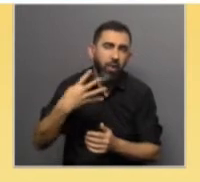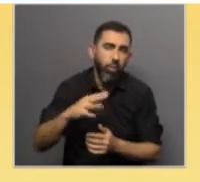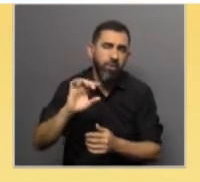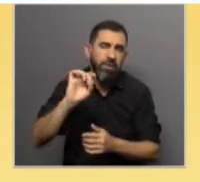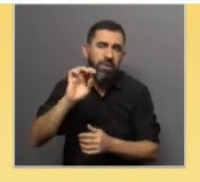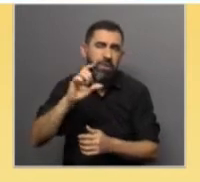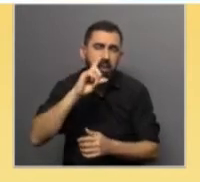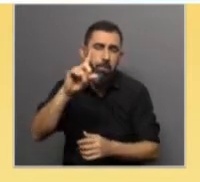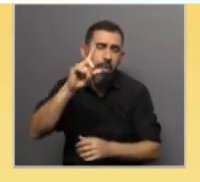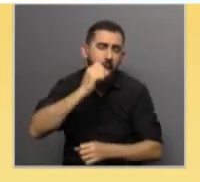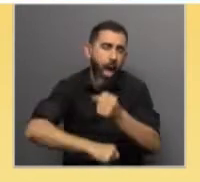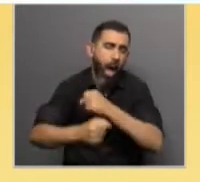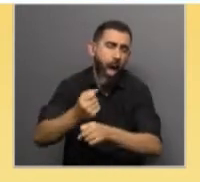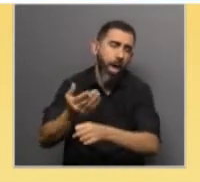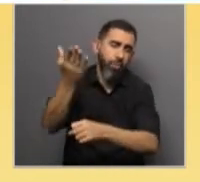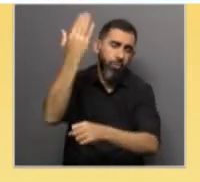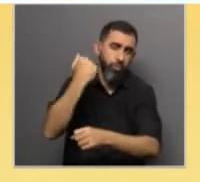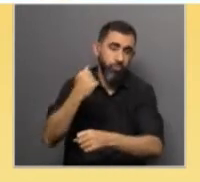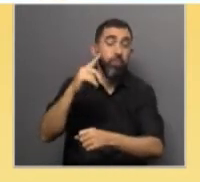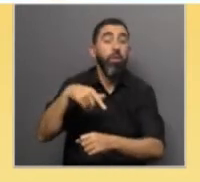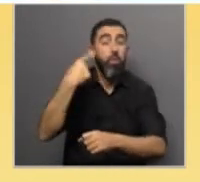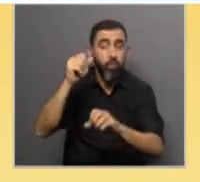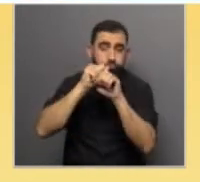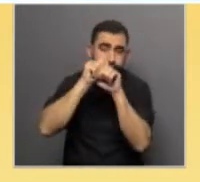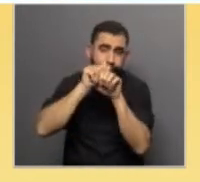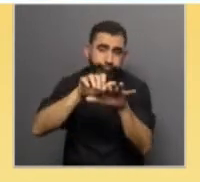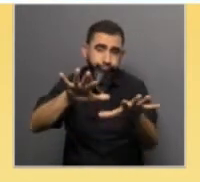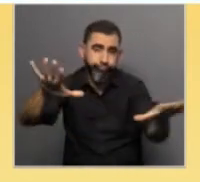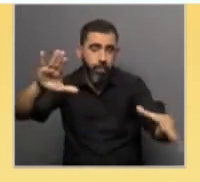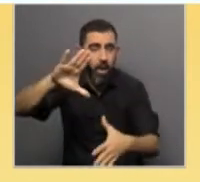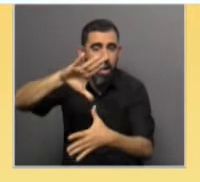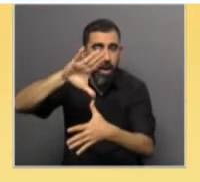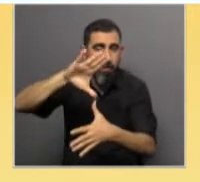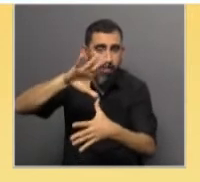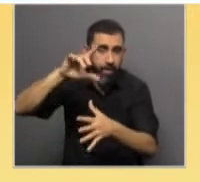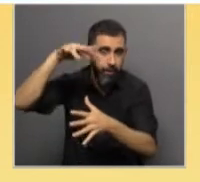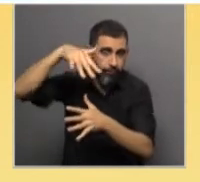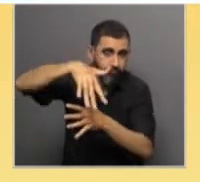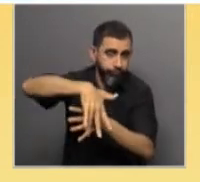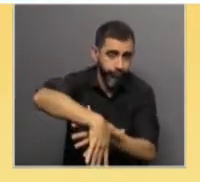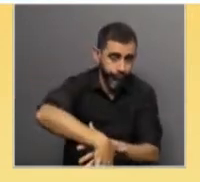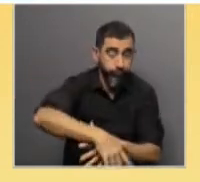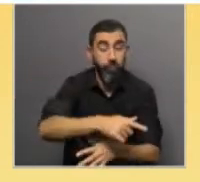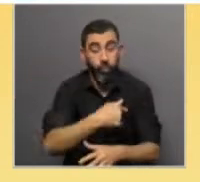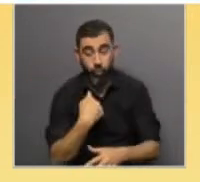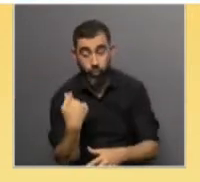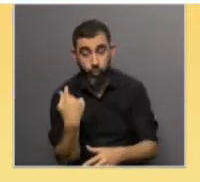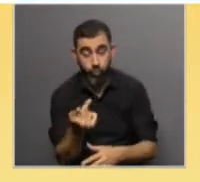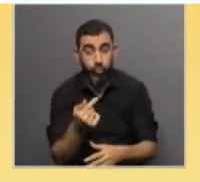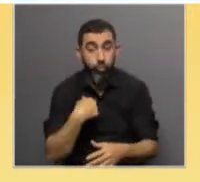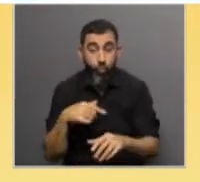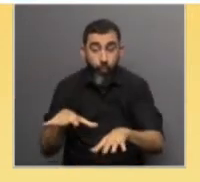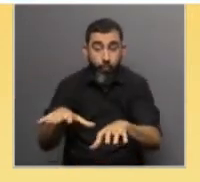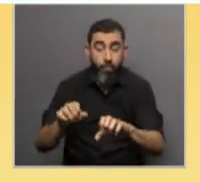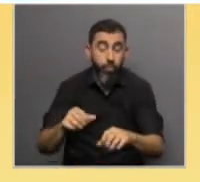mil años y luego se había expandido por toda América. Nosotros, donde yo vivo,